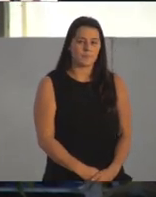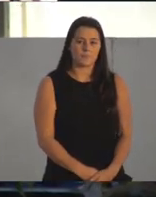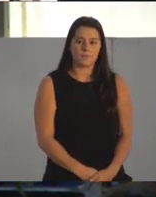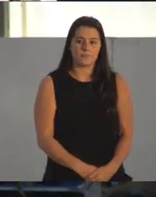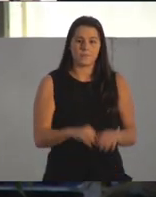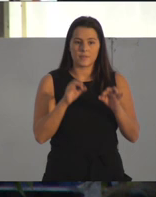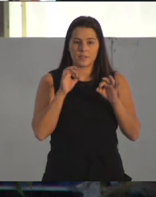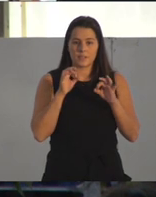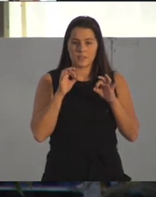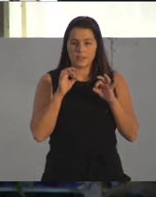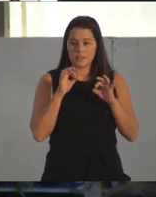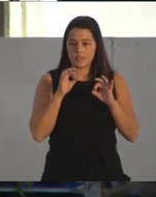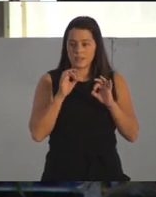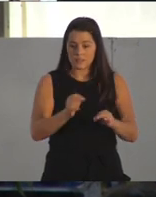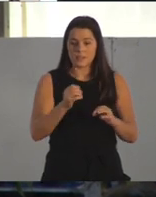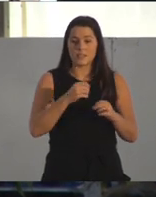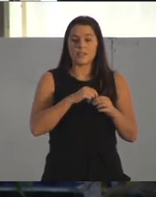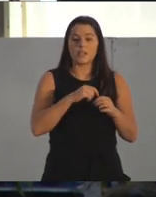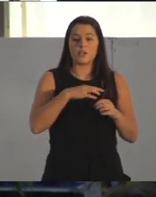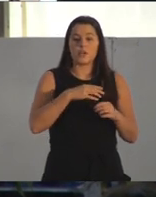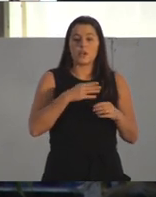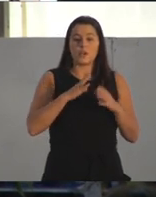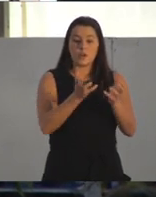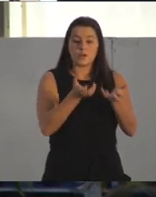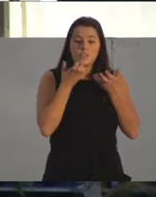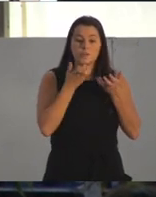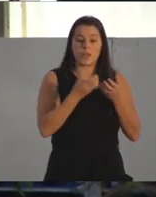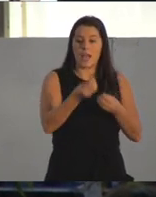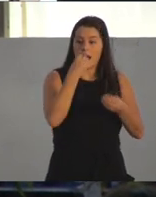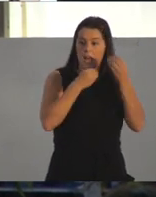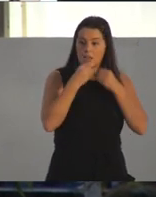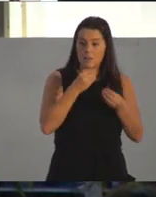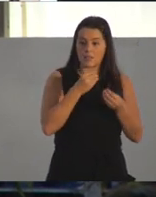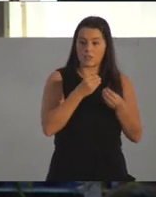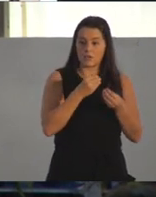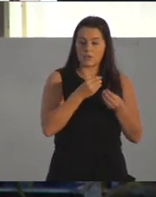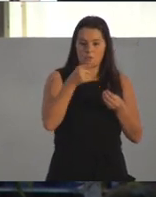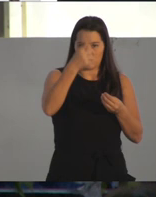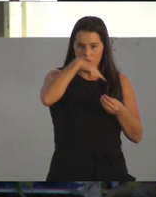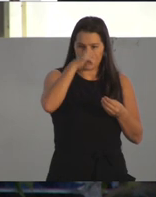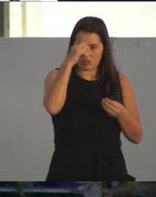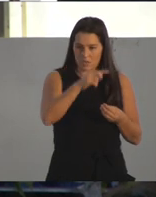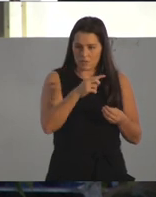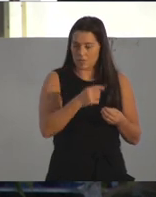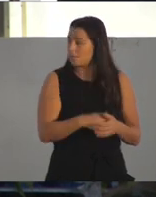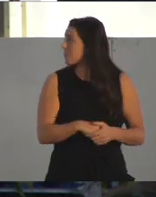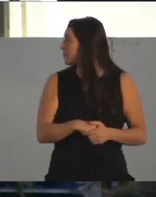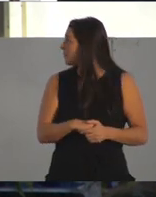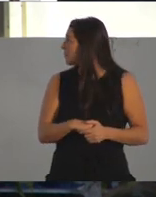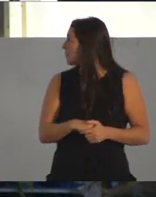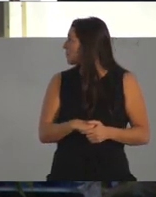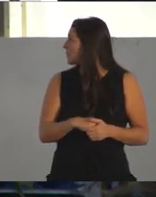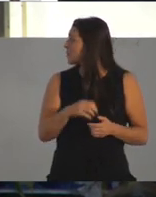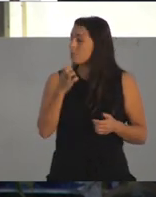Así, los alimentos que tenemos alimentos en textura sólida que conocéis perfectamente. El trocito normal, el trocito